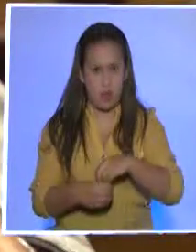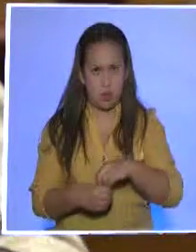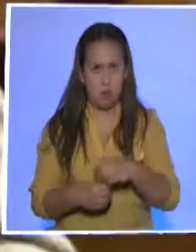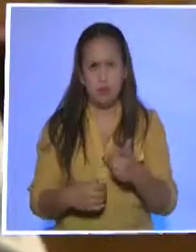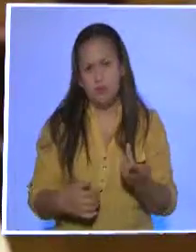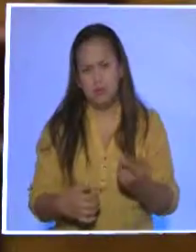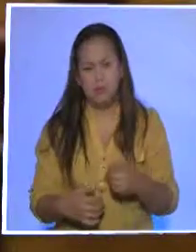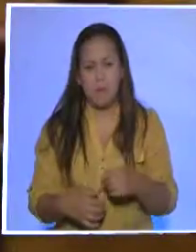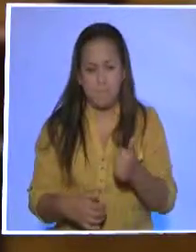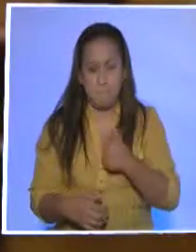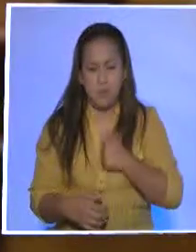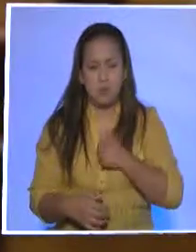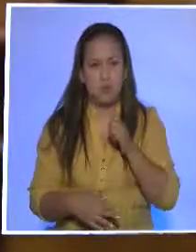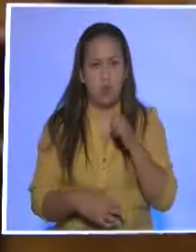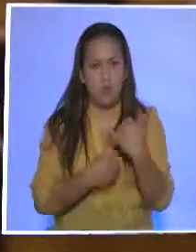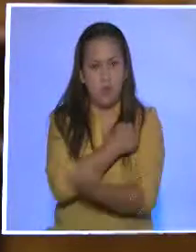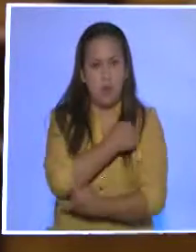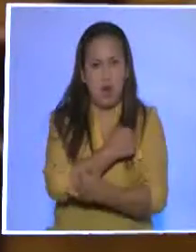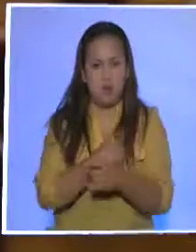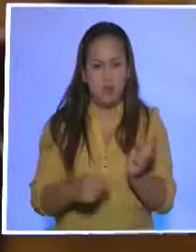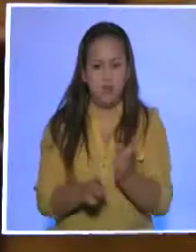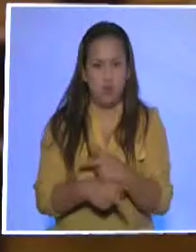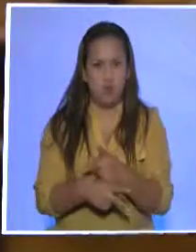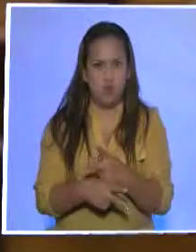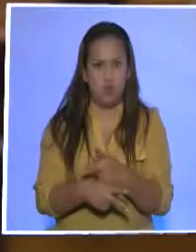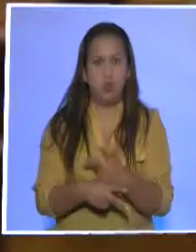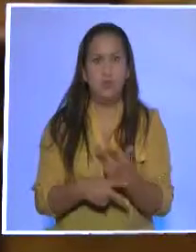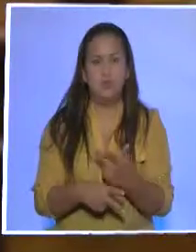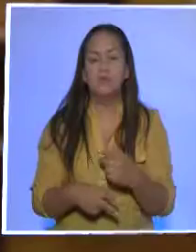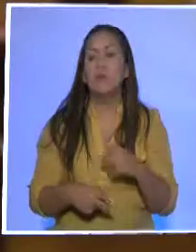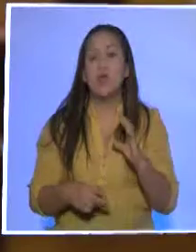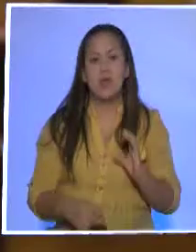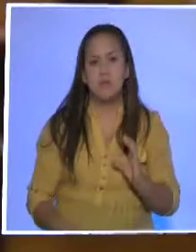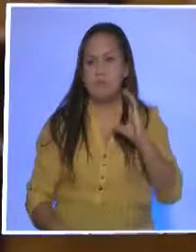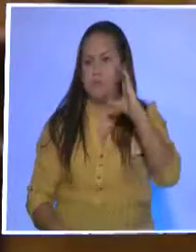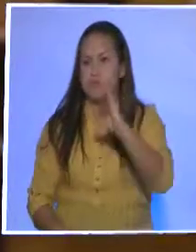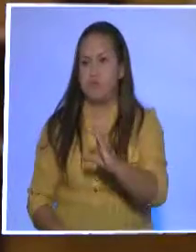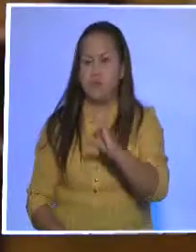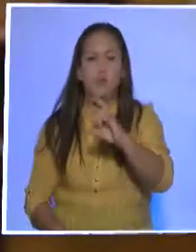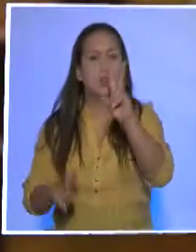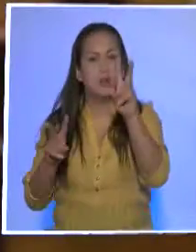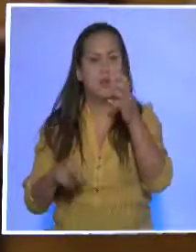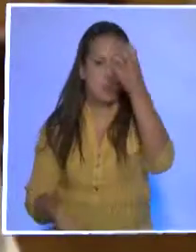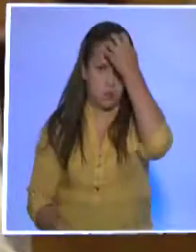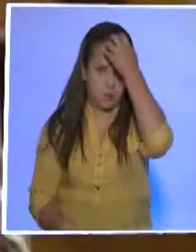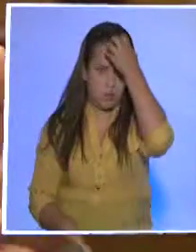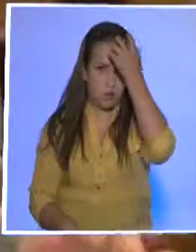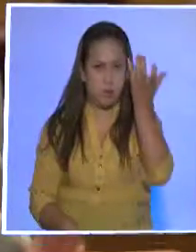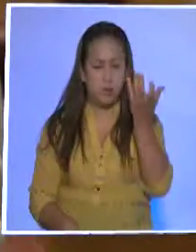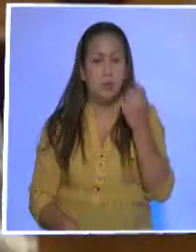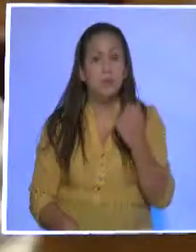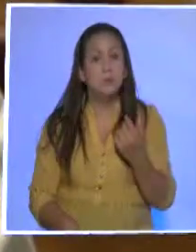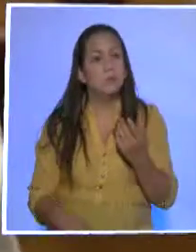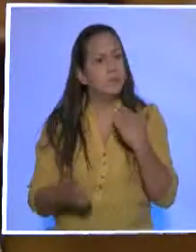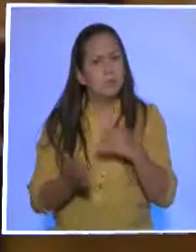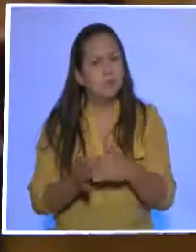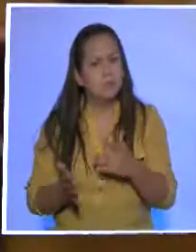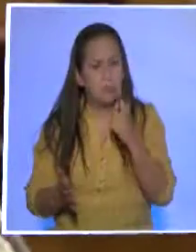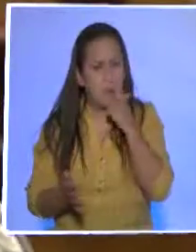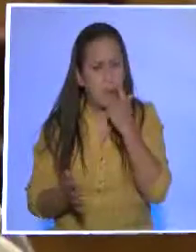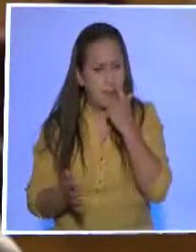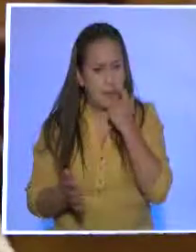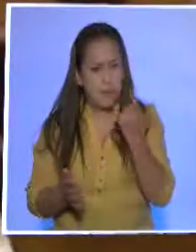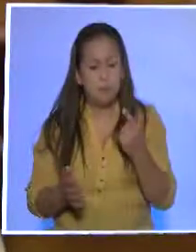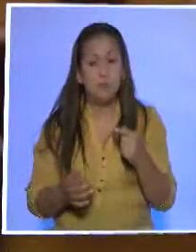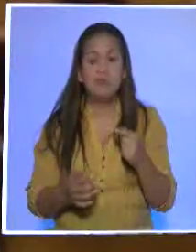otros aspectos sustantivos y eso es muy interesante porque vemos sectores que se autodenominan como de